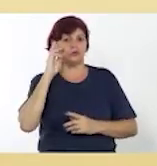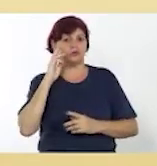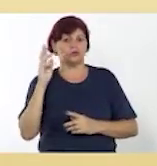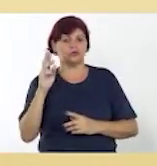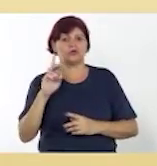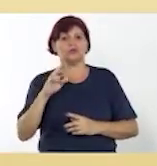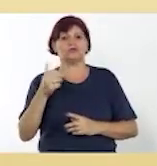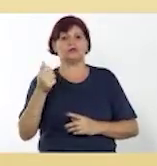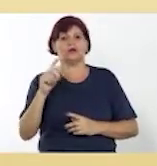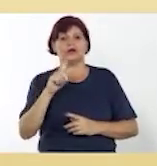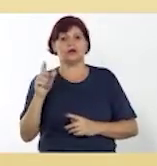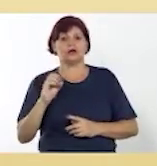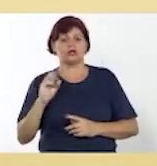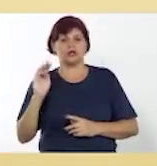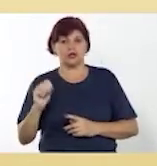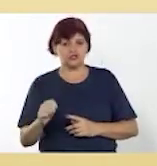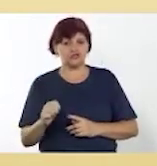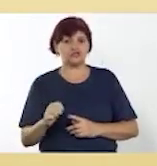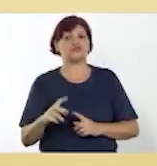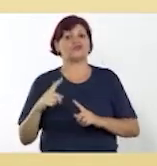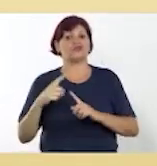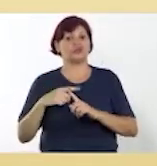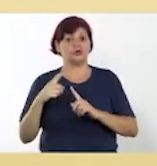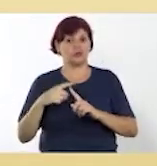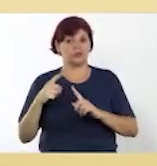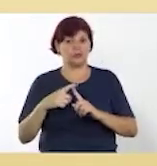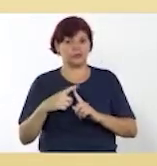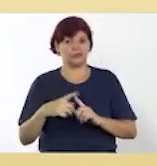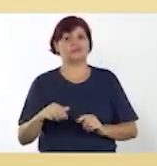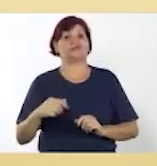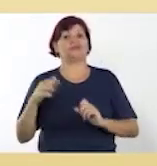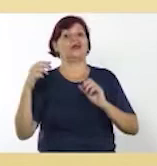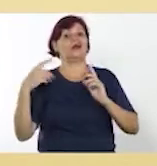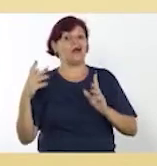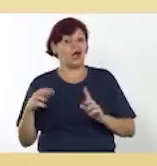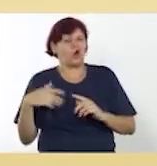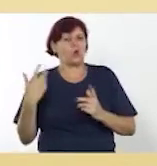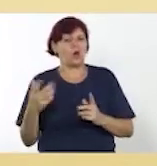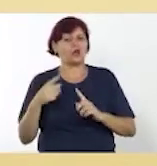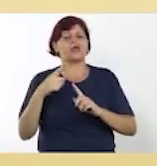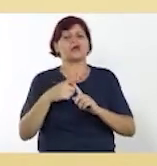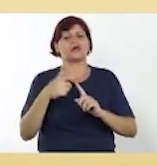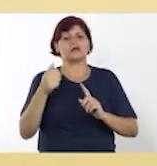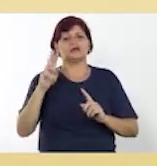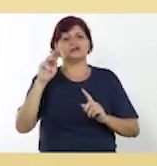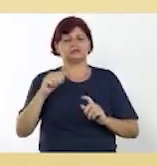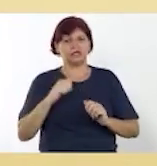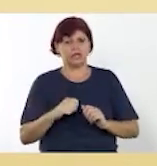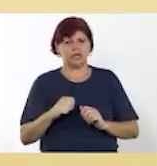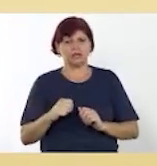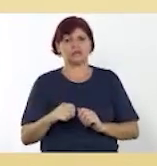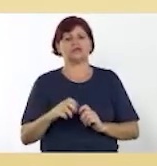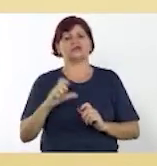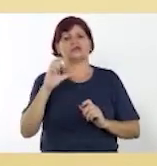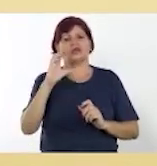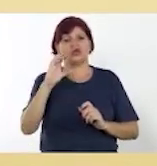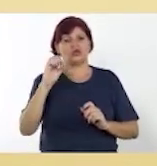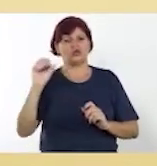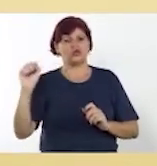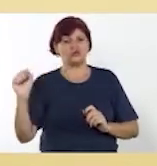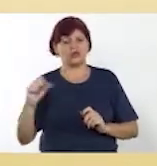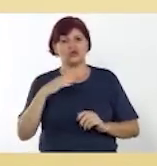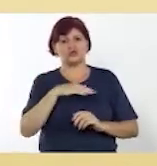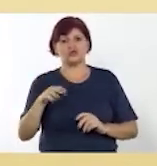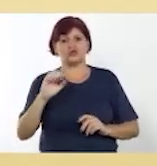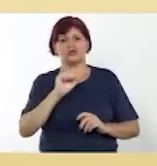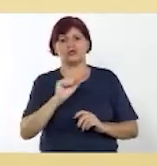una razón en función de la otra. También es importante que usted recuerde las razones trigonométricas tangente y